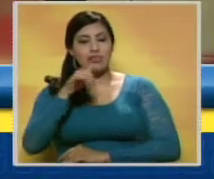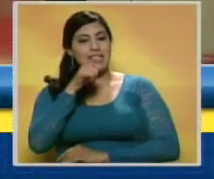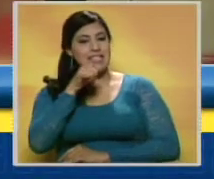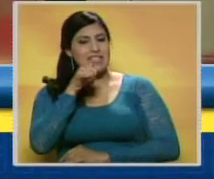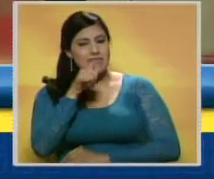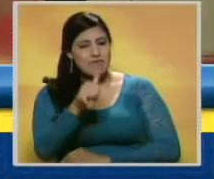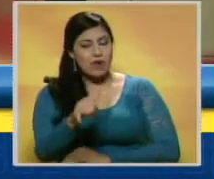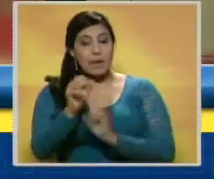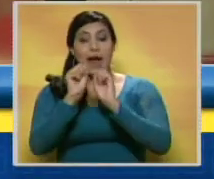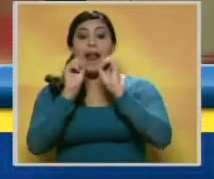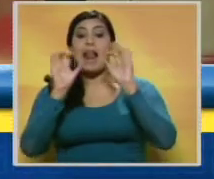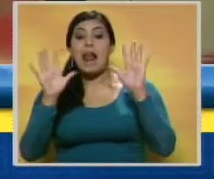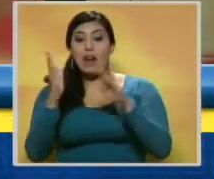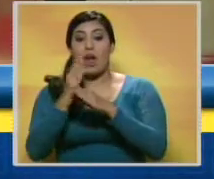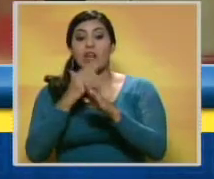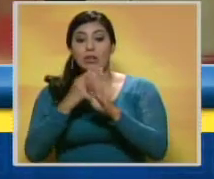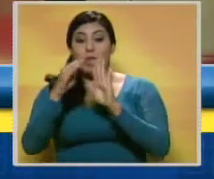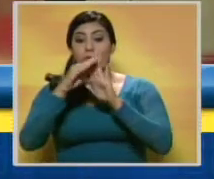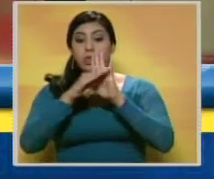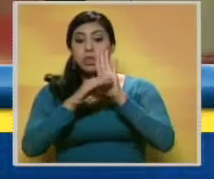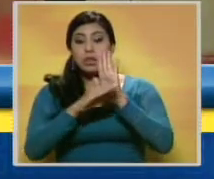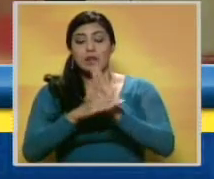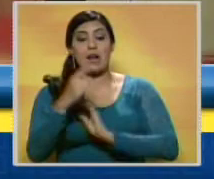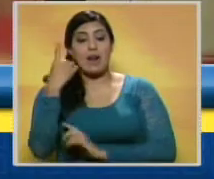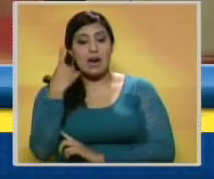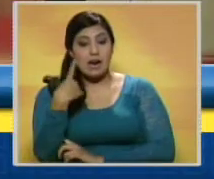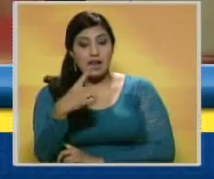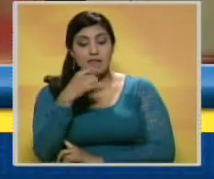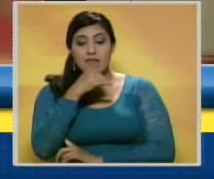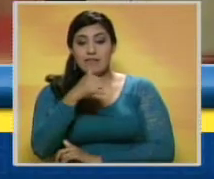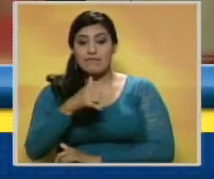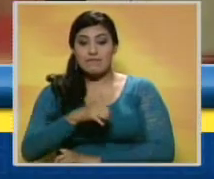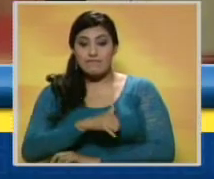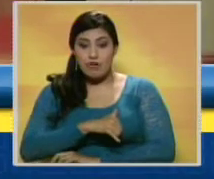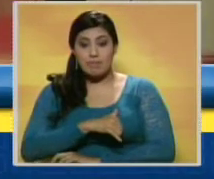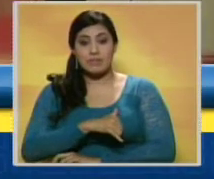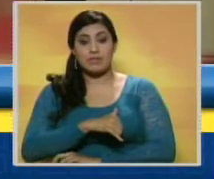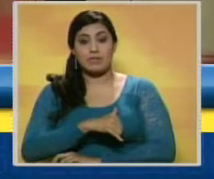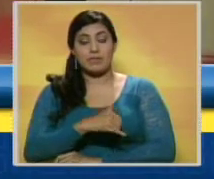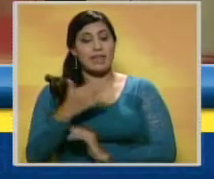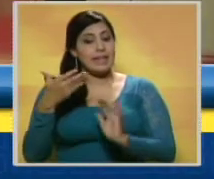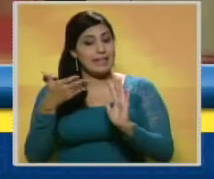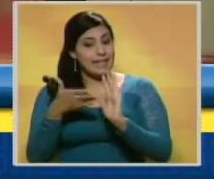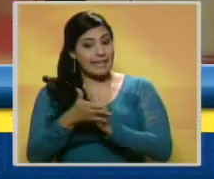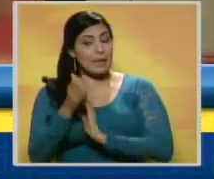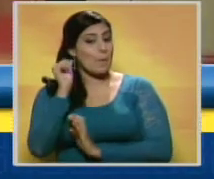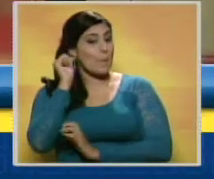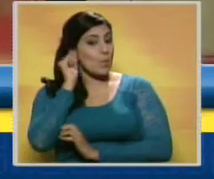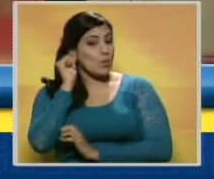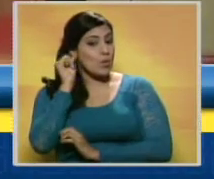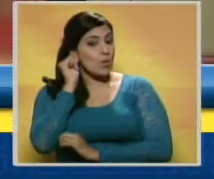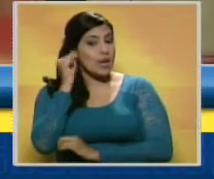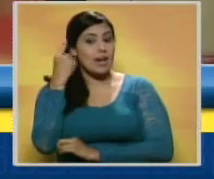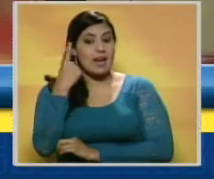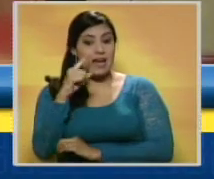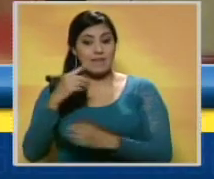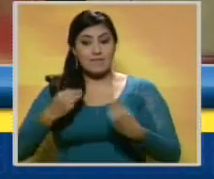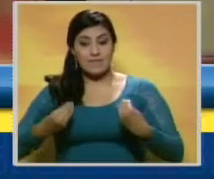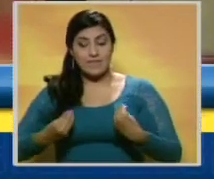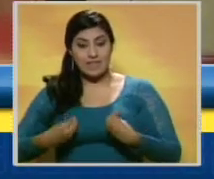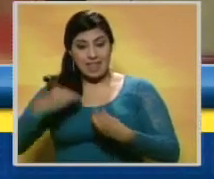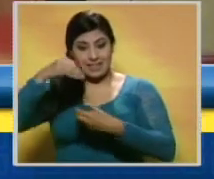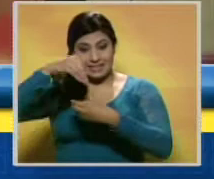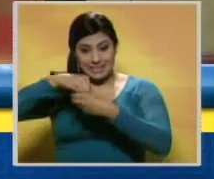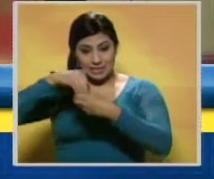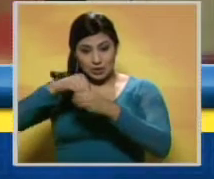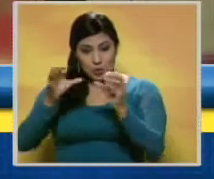informó claramente cuáles eran las solicitudes, las peticiones que las mujeres que hacen vida en